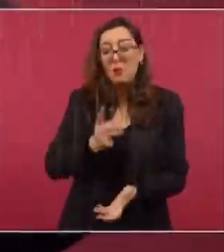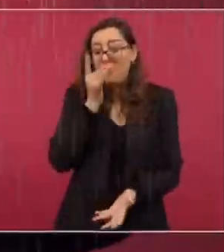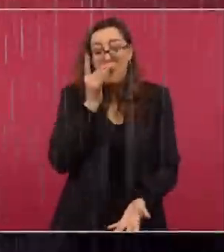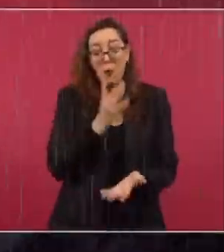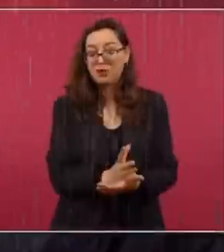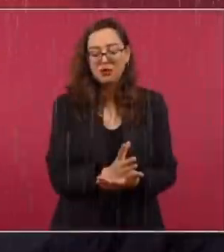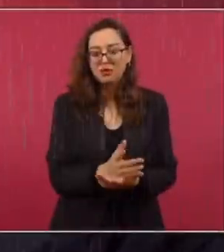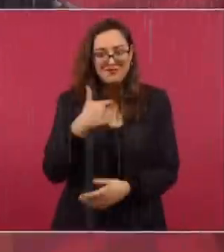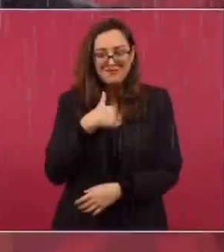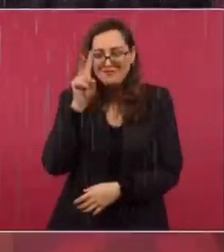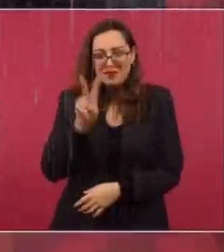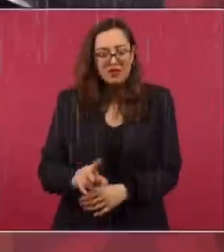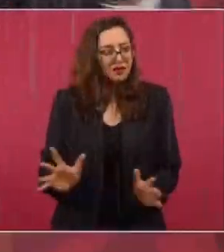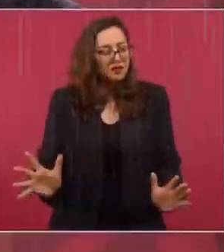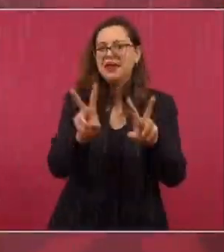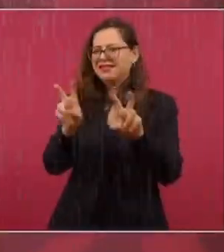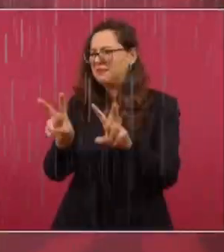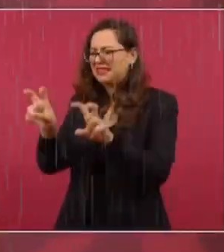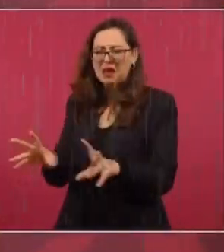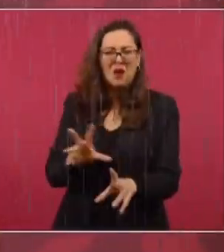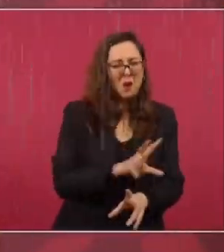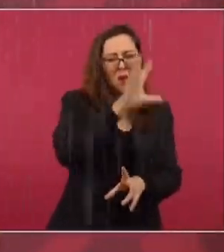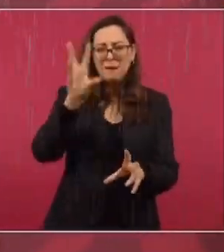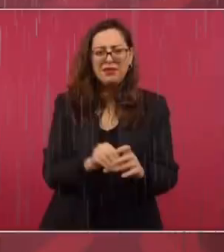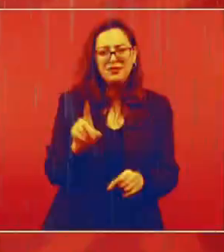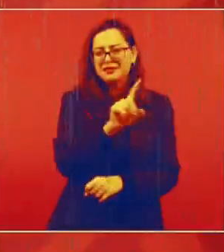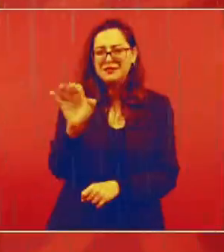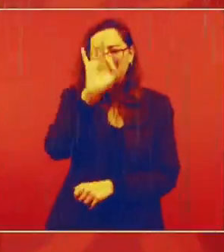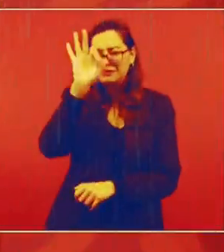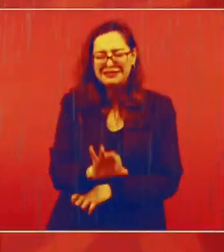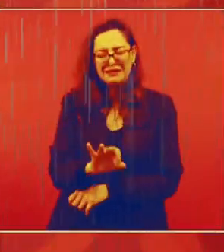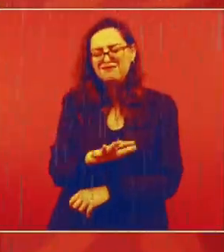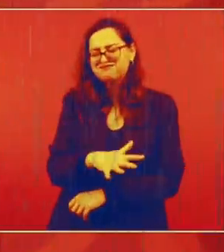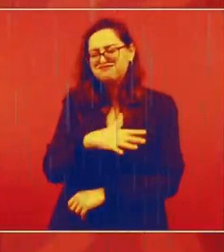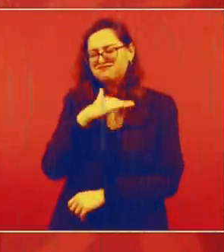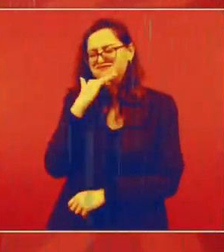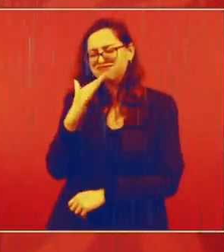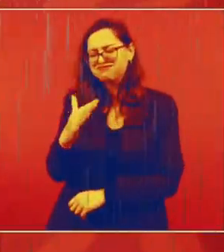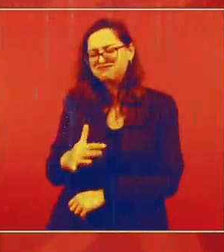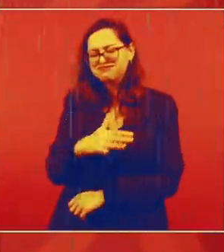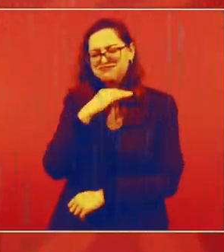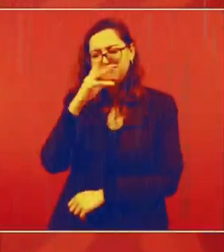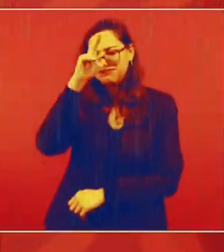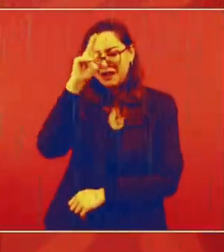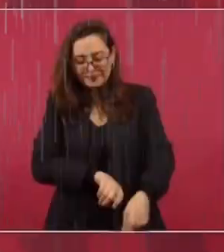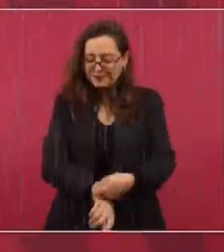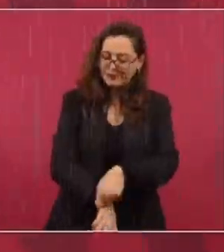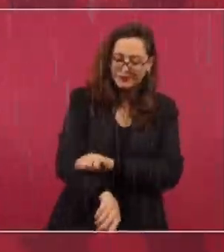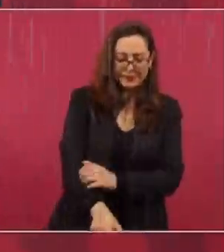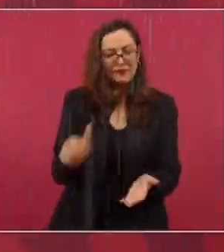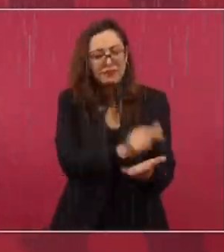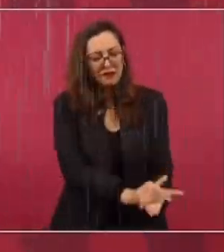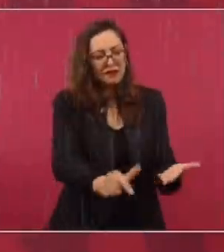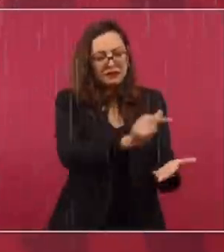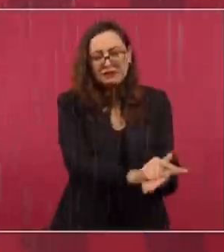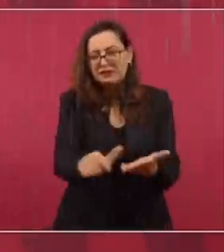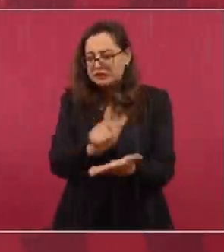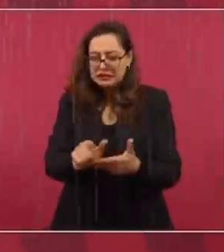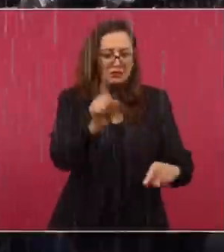Porque en todo, encontramos corrupción. Y hemos ido limpiando. Todavía no terminamos. Pero fue muy